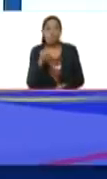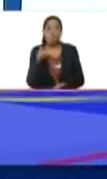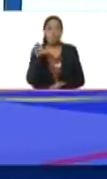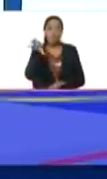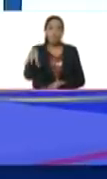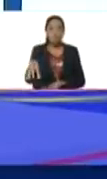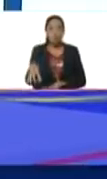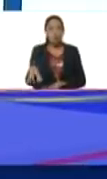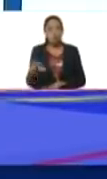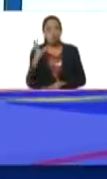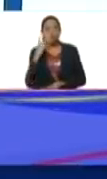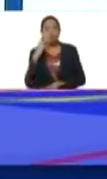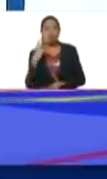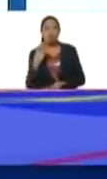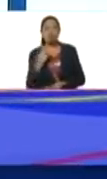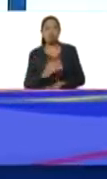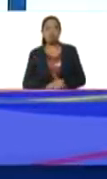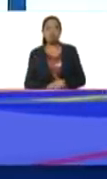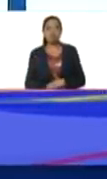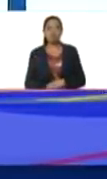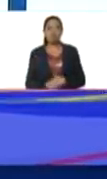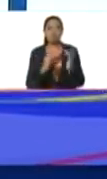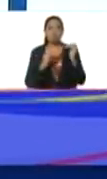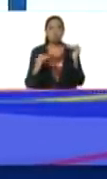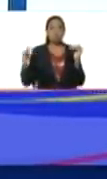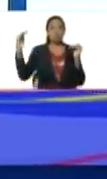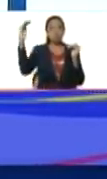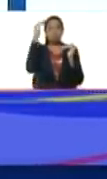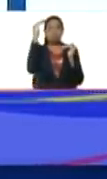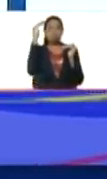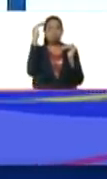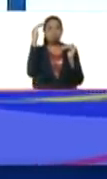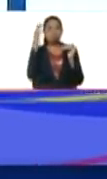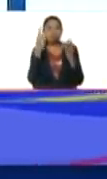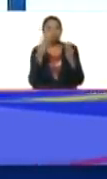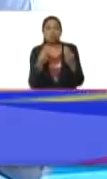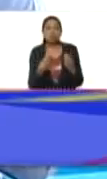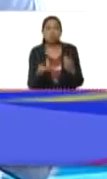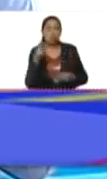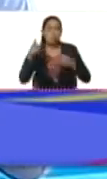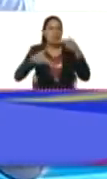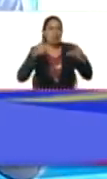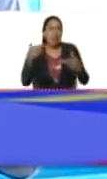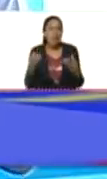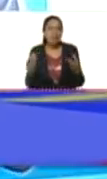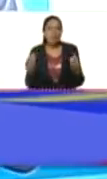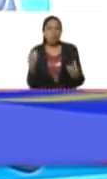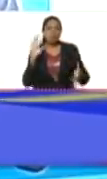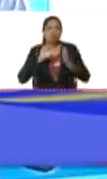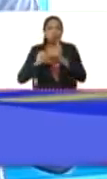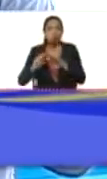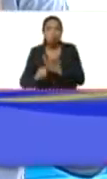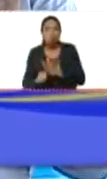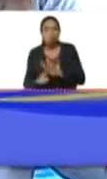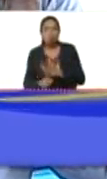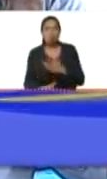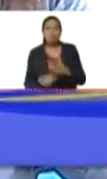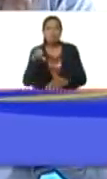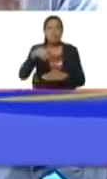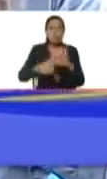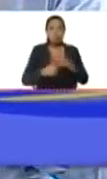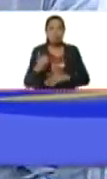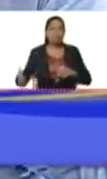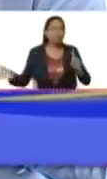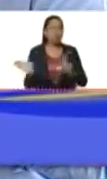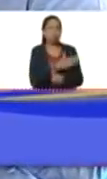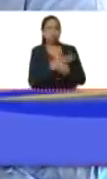estado donde la delincuencia superaba el problema económico en todas las encuestas. Éramos el estado más violento desde el punto de vista de